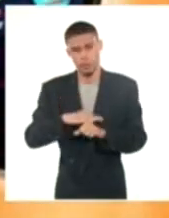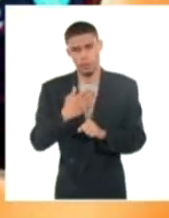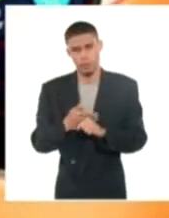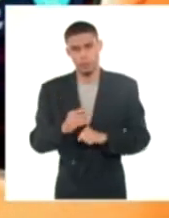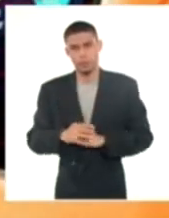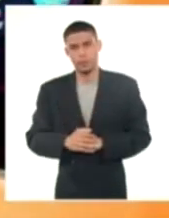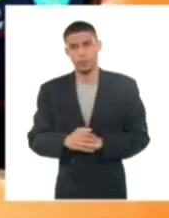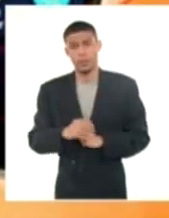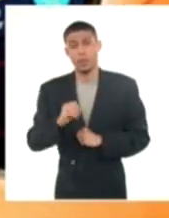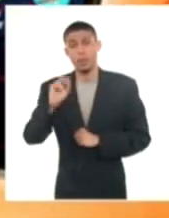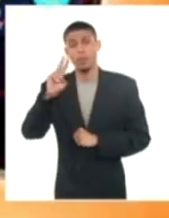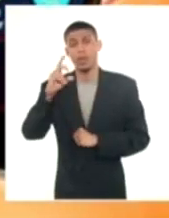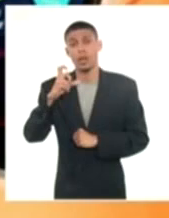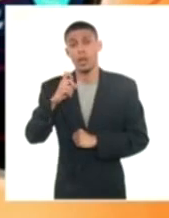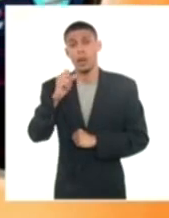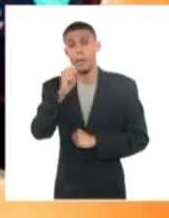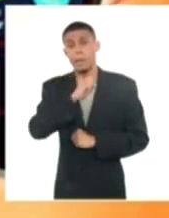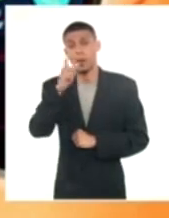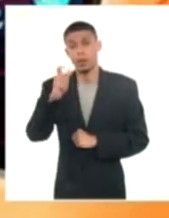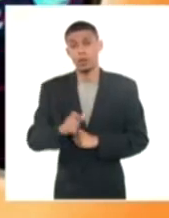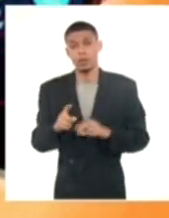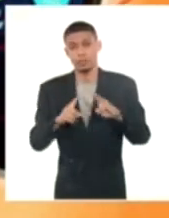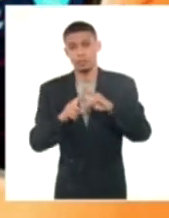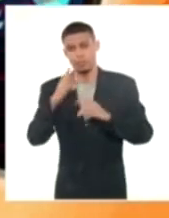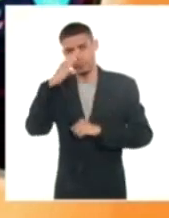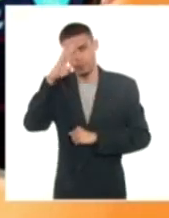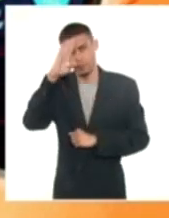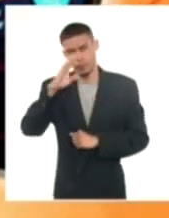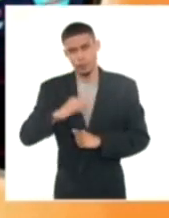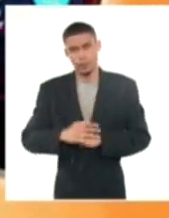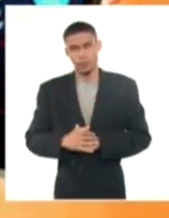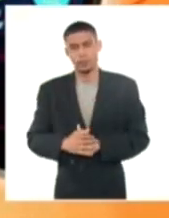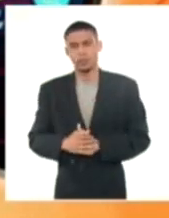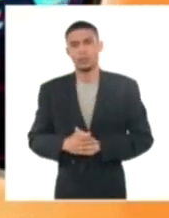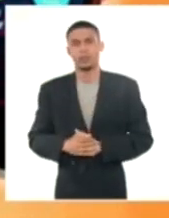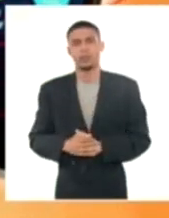Desde Santa Clara ha sido un reporte de Héctor Martínez para el Sistema Informativo de la Televisión Cubana.